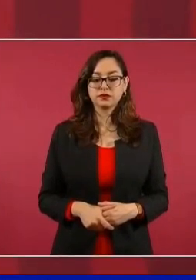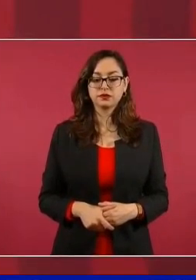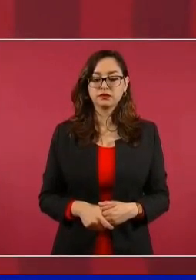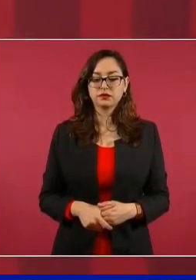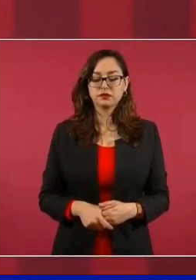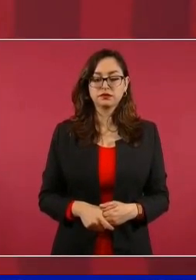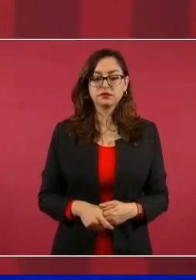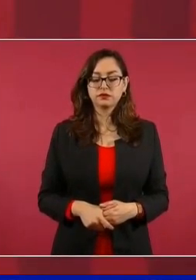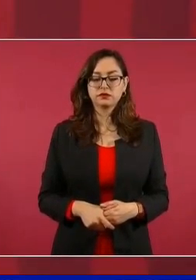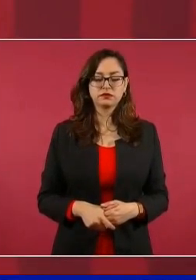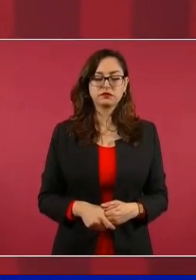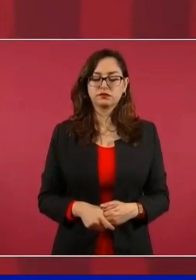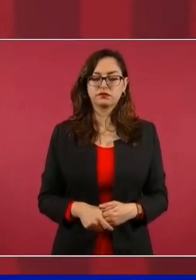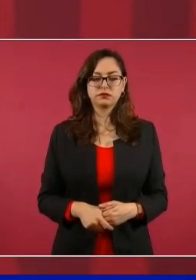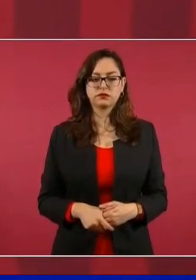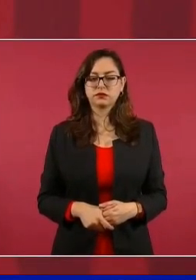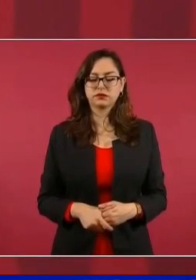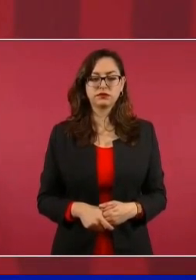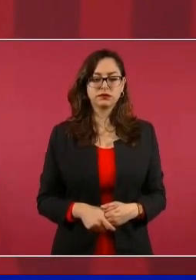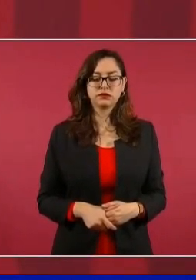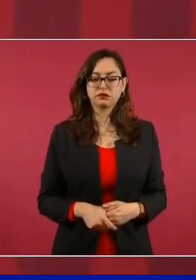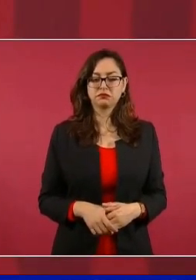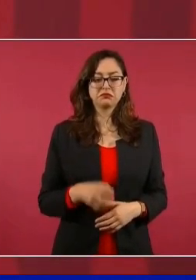de los rumores